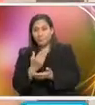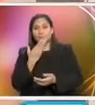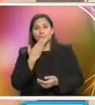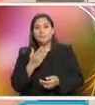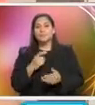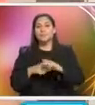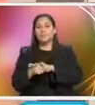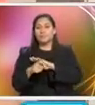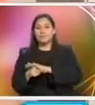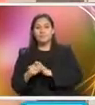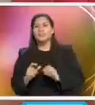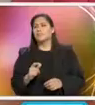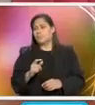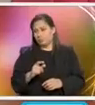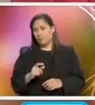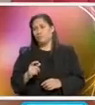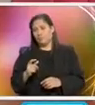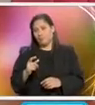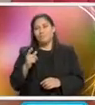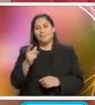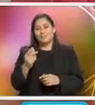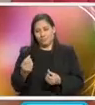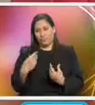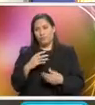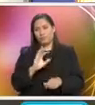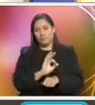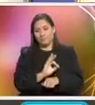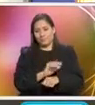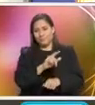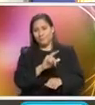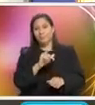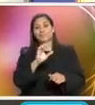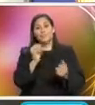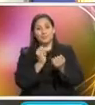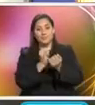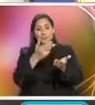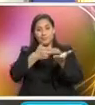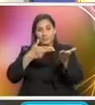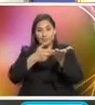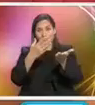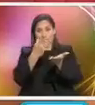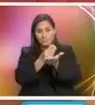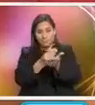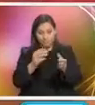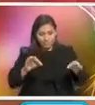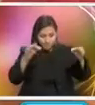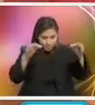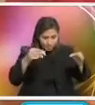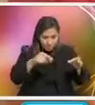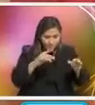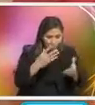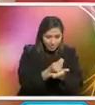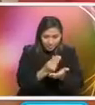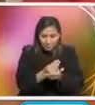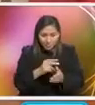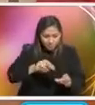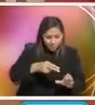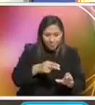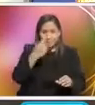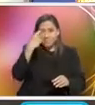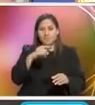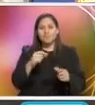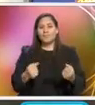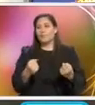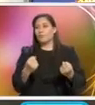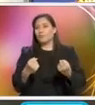dar mordidas, no hay que ofrecer, tampoco llegar y pagar este servicio del mecánico para que te lo deje listo, nada más para que pase, o sea, porque al final